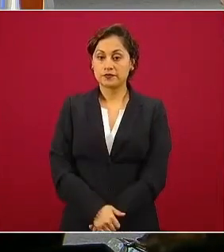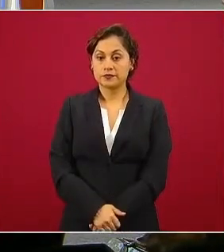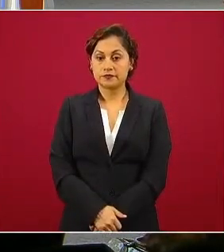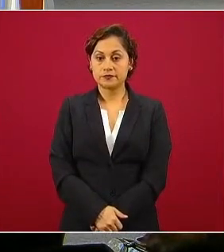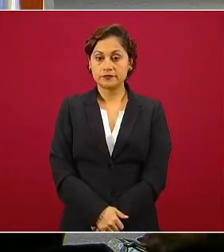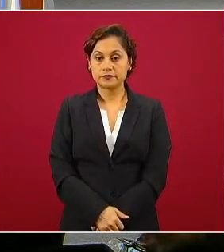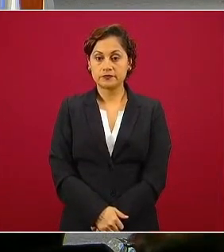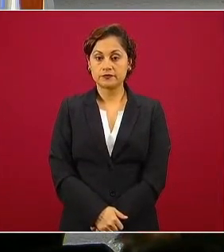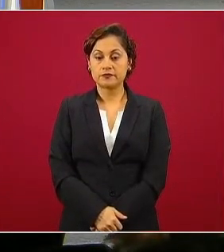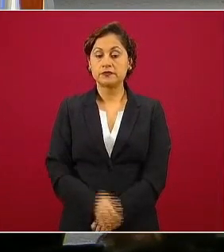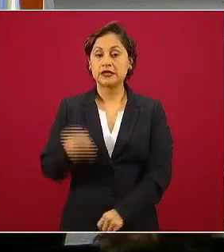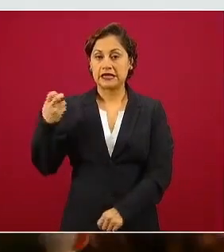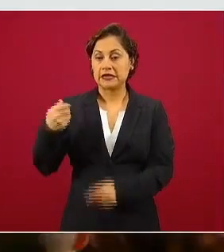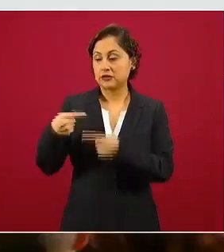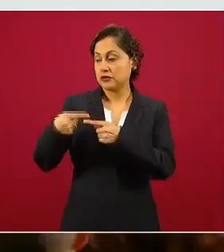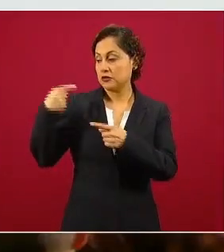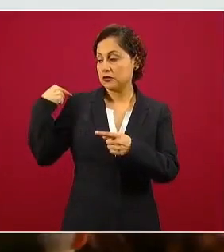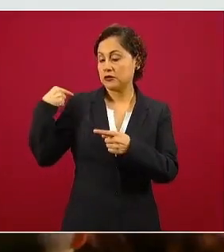en los últimos días.